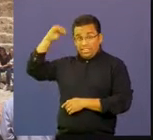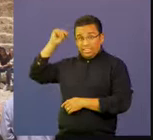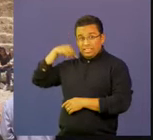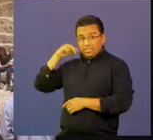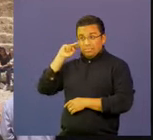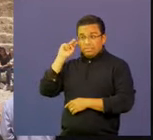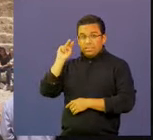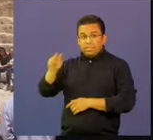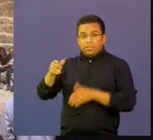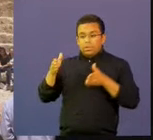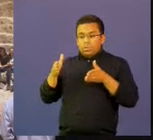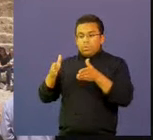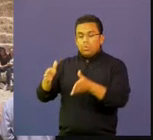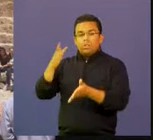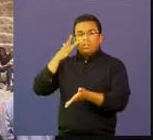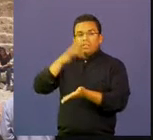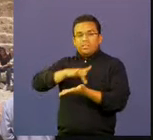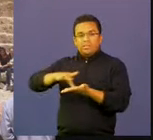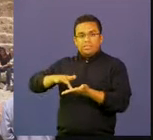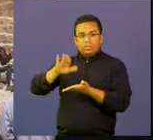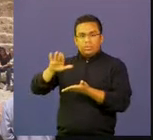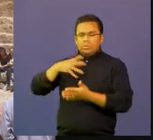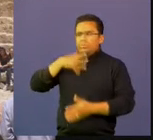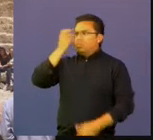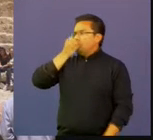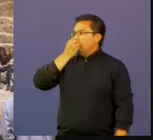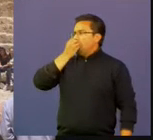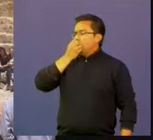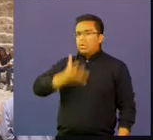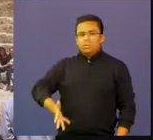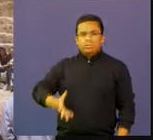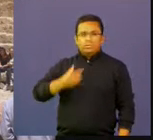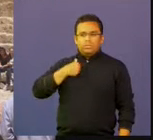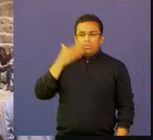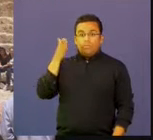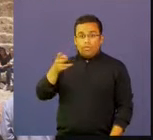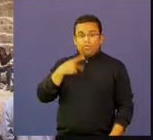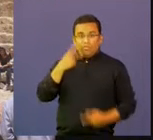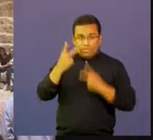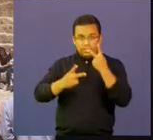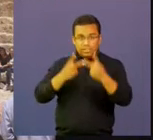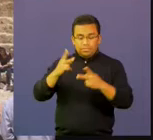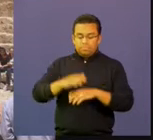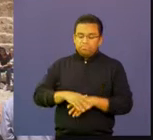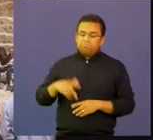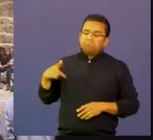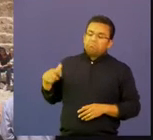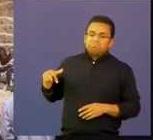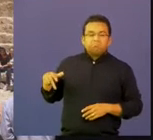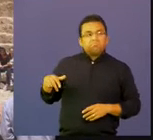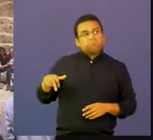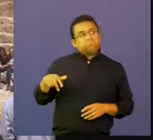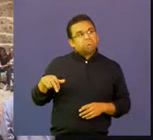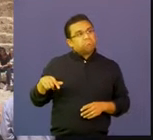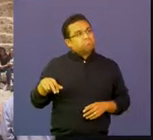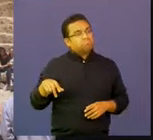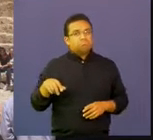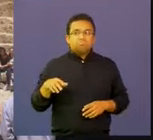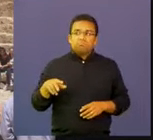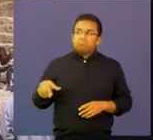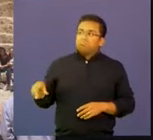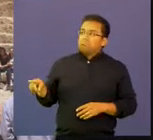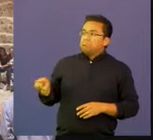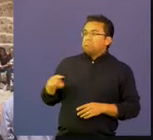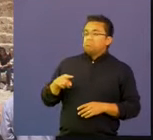de visitar el Santo Sepulcro. Es una experiencia muy linda. Pero cuando estaba caminando por ahí, entonces de pronto algo me